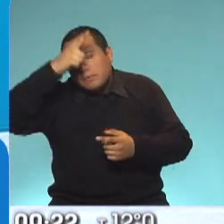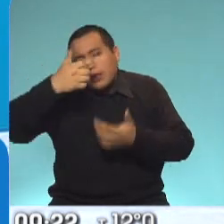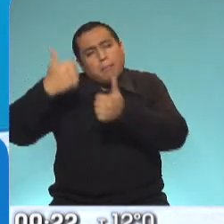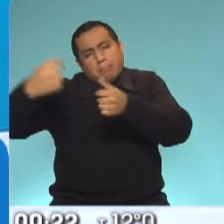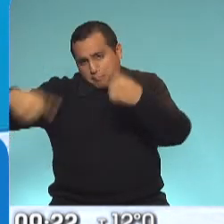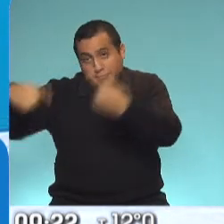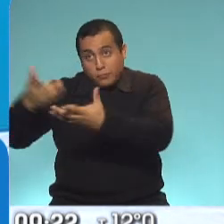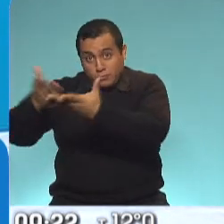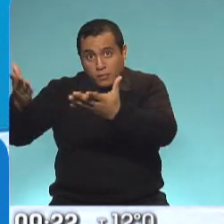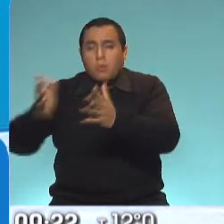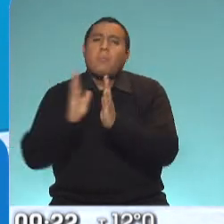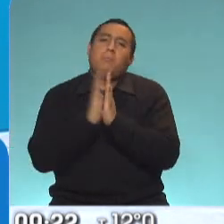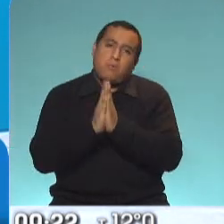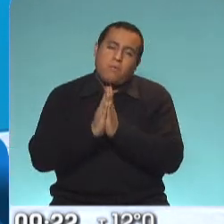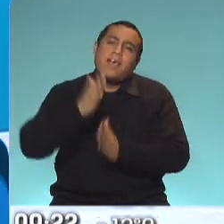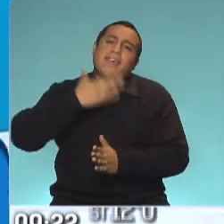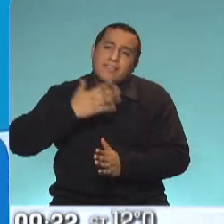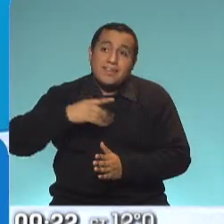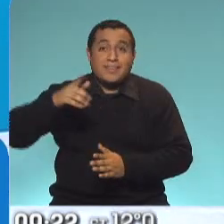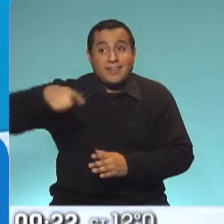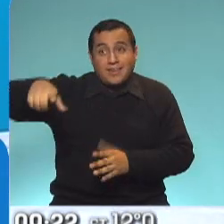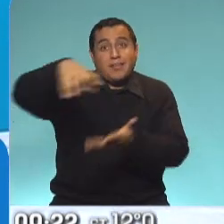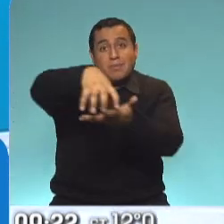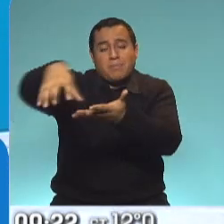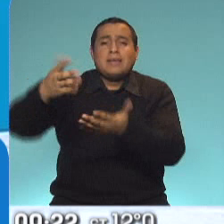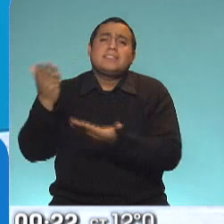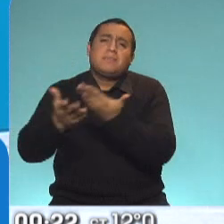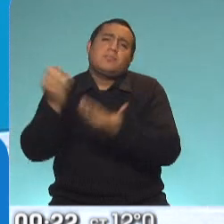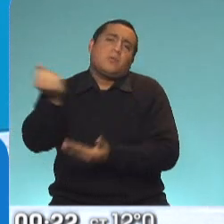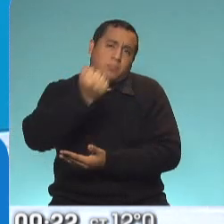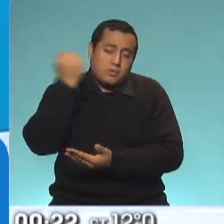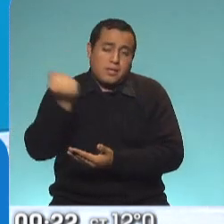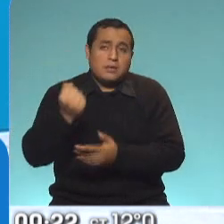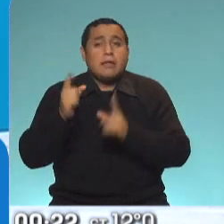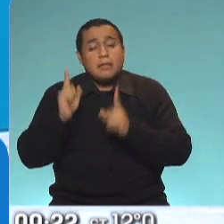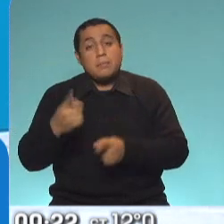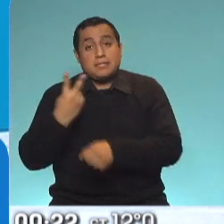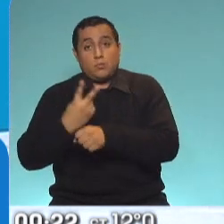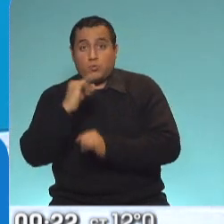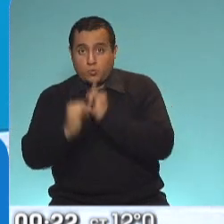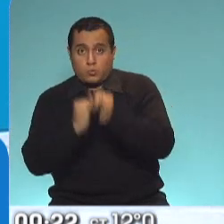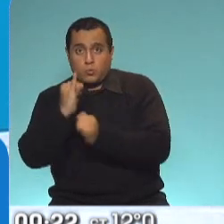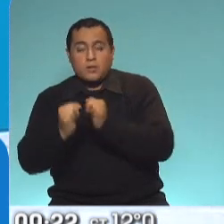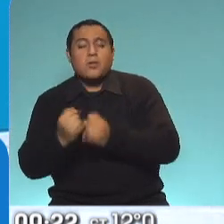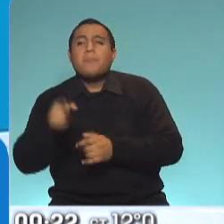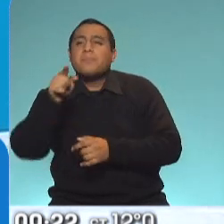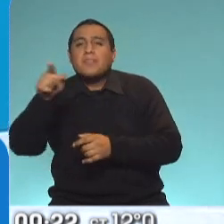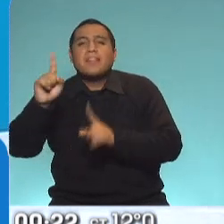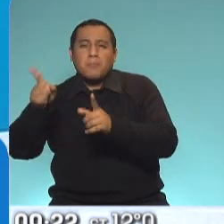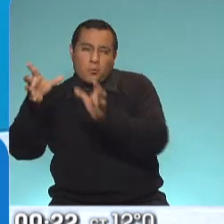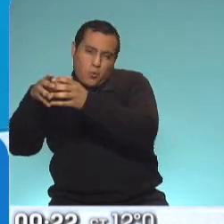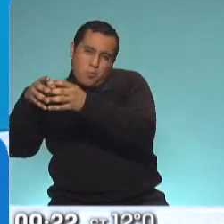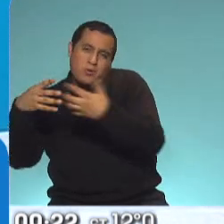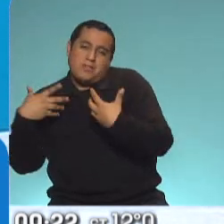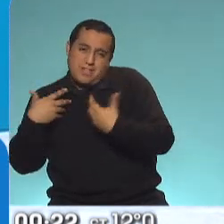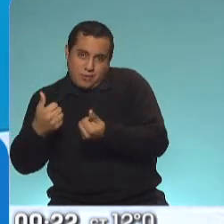favor entiendan que estos son servicios esenciales. En segundo lugar, que luego los prestadores de salud también,